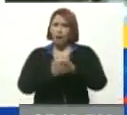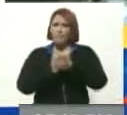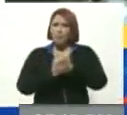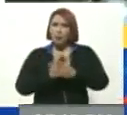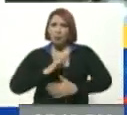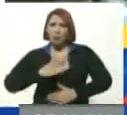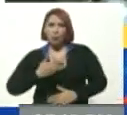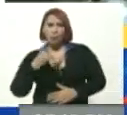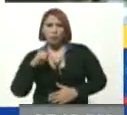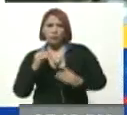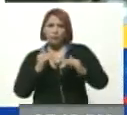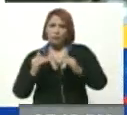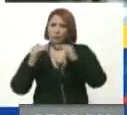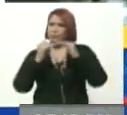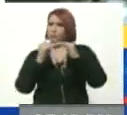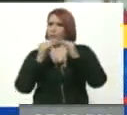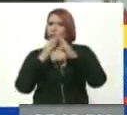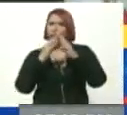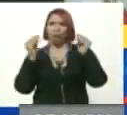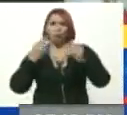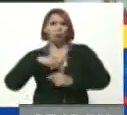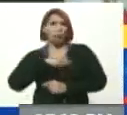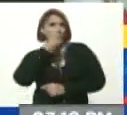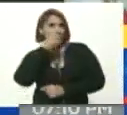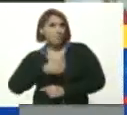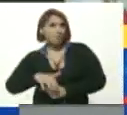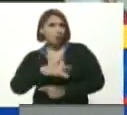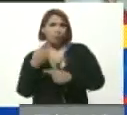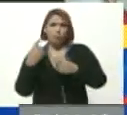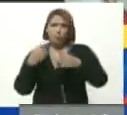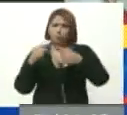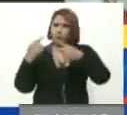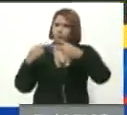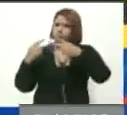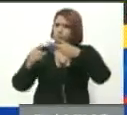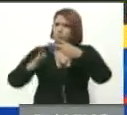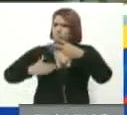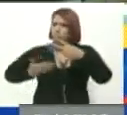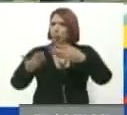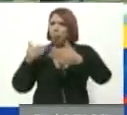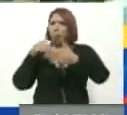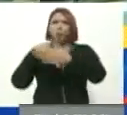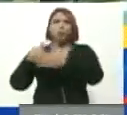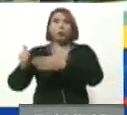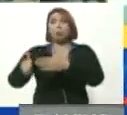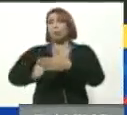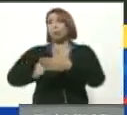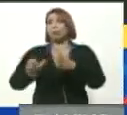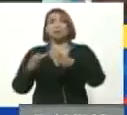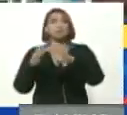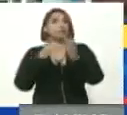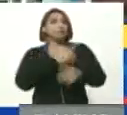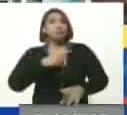todo. Ahí nuestro pueblo tiene opciones para votar por el partido que